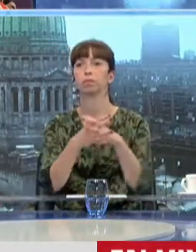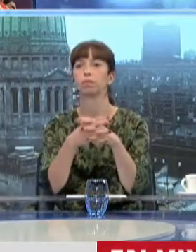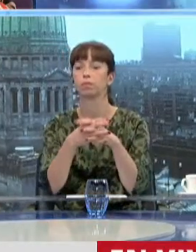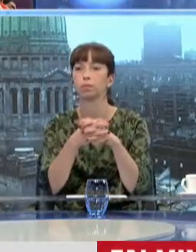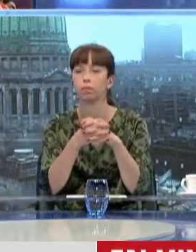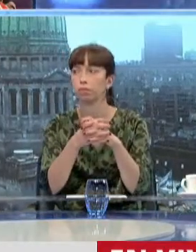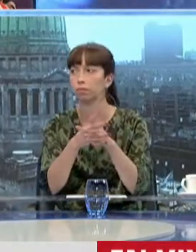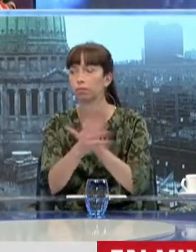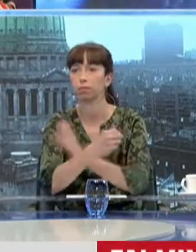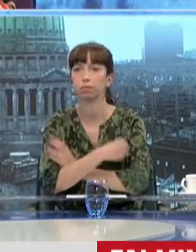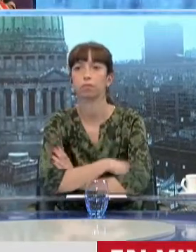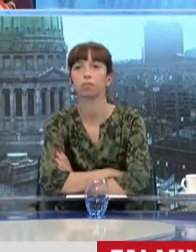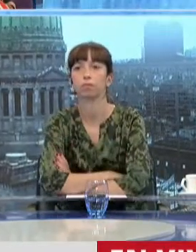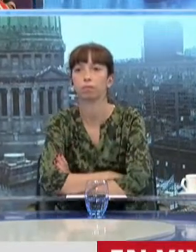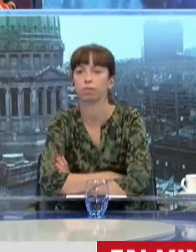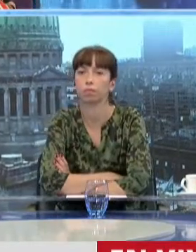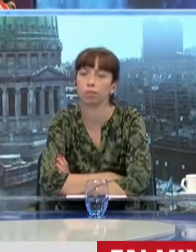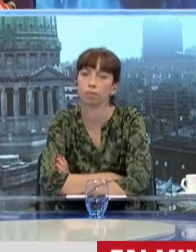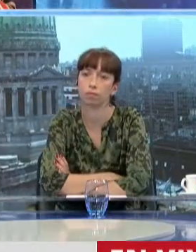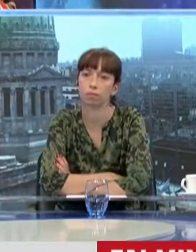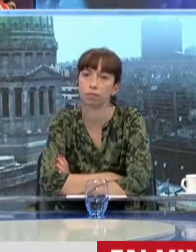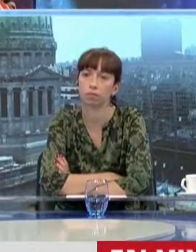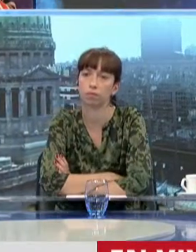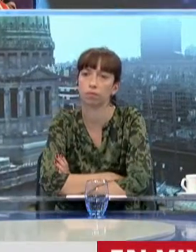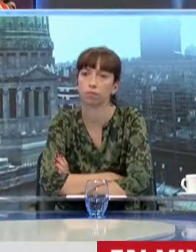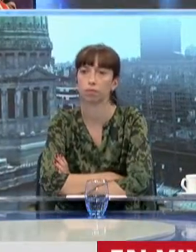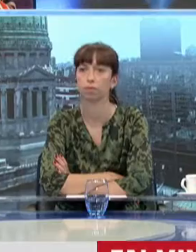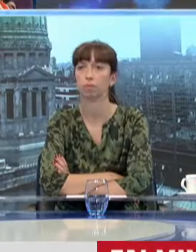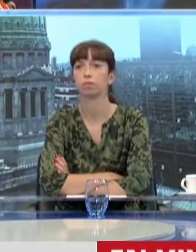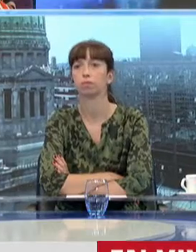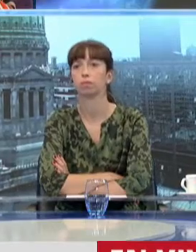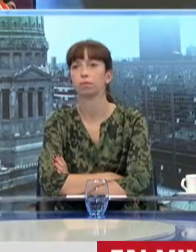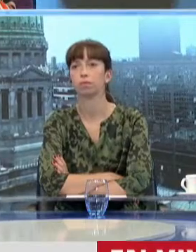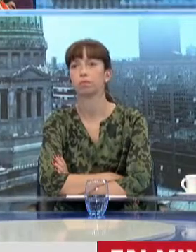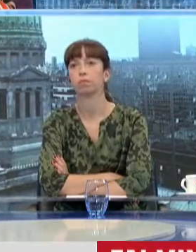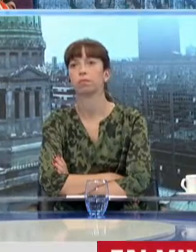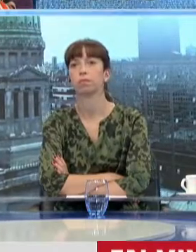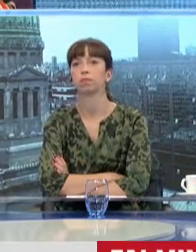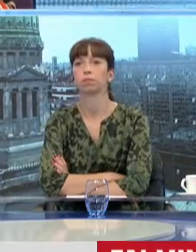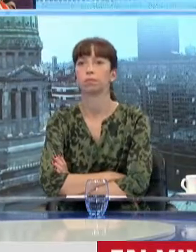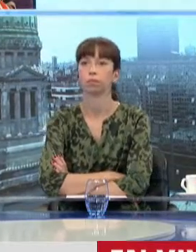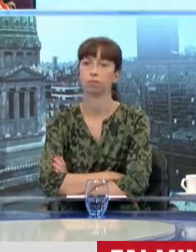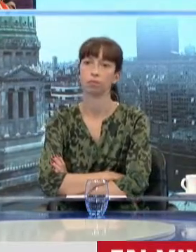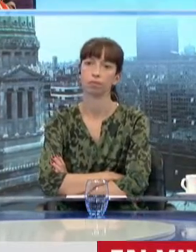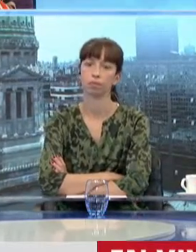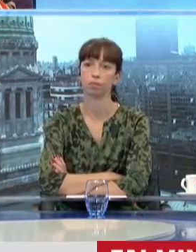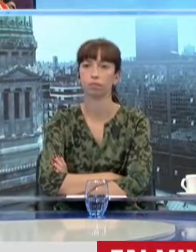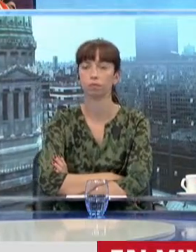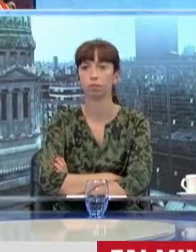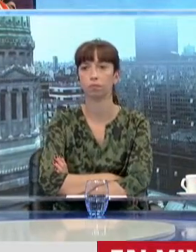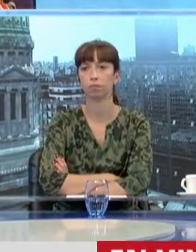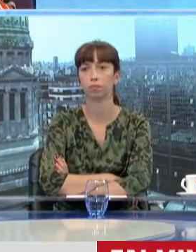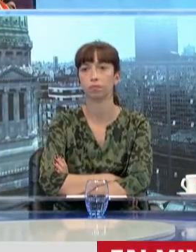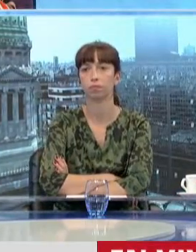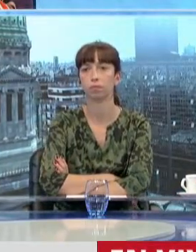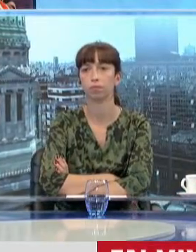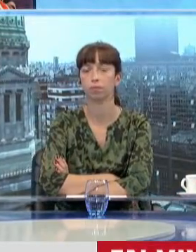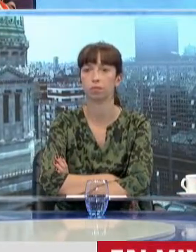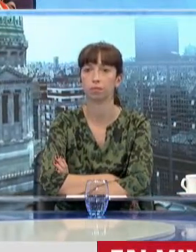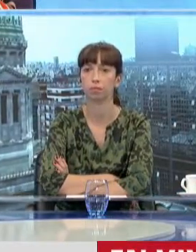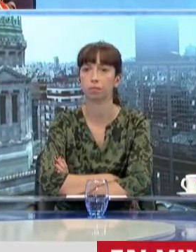hizo en la comisión anterior y también en la sesión, cuando vuelve el proyecto a comisión,